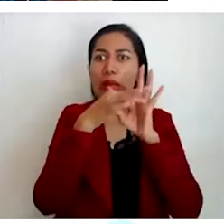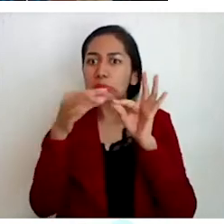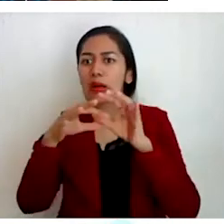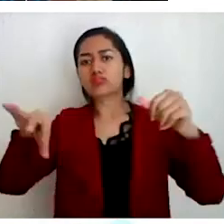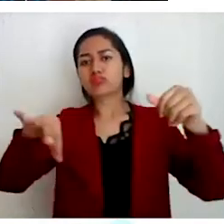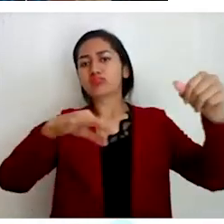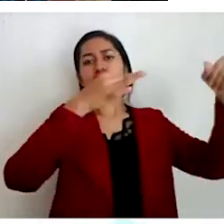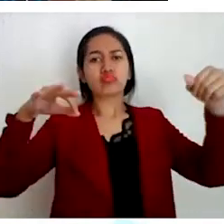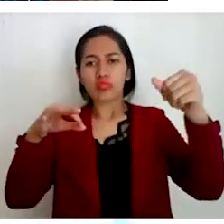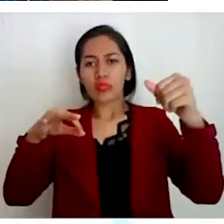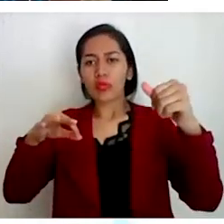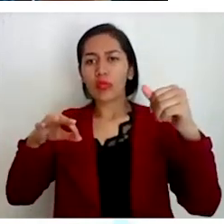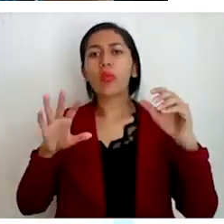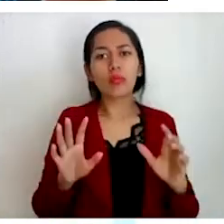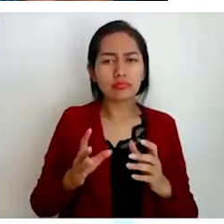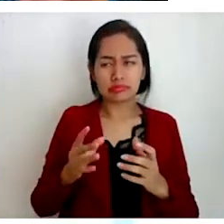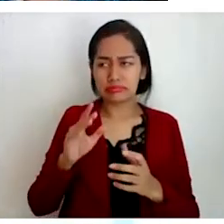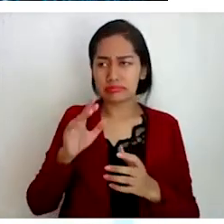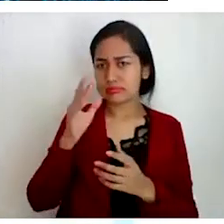algún texto en específico.